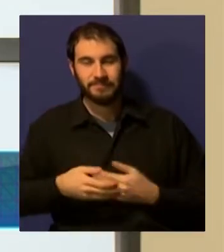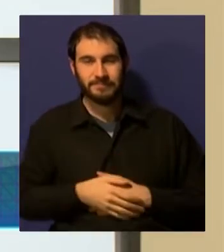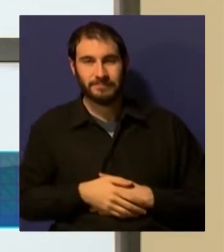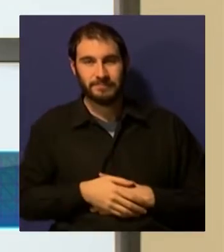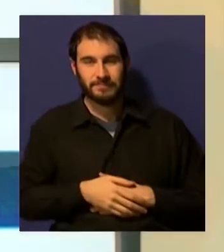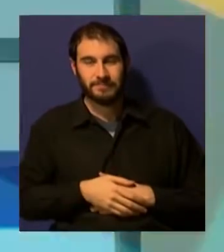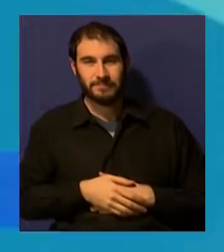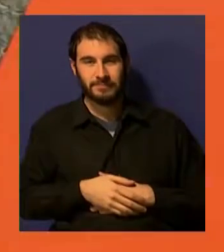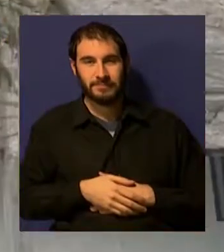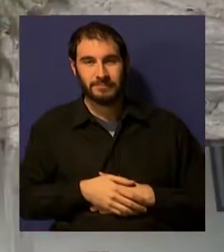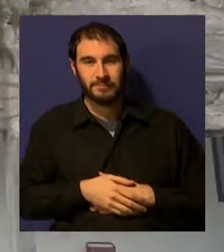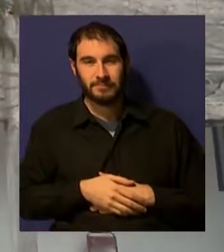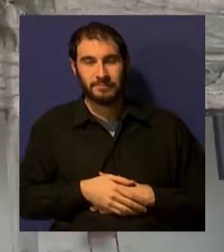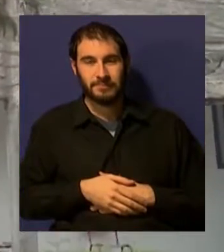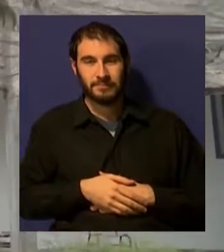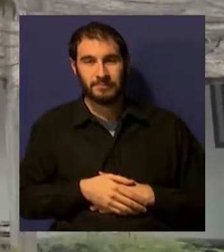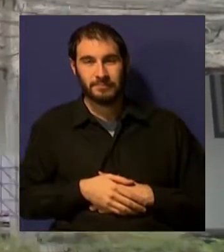ver.